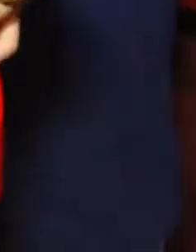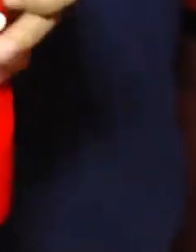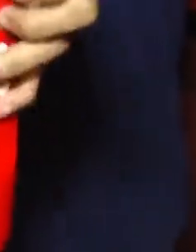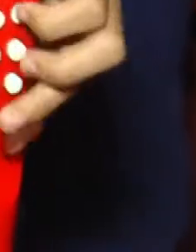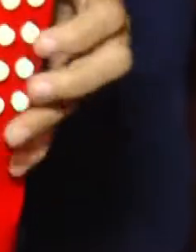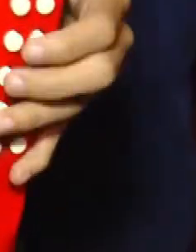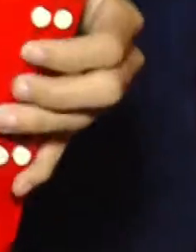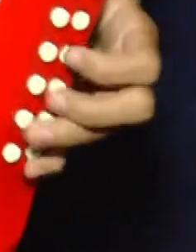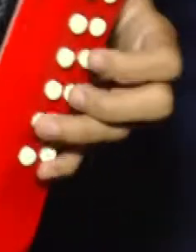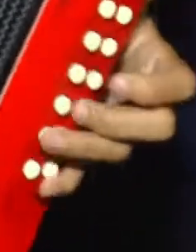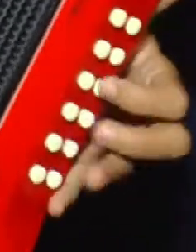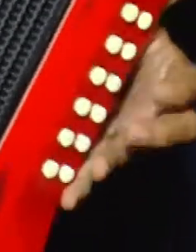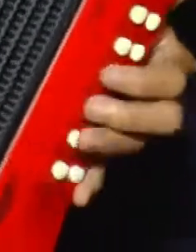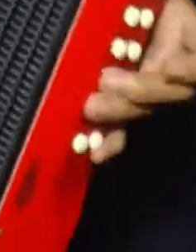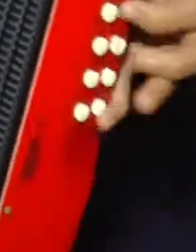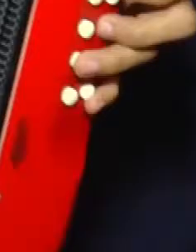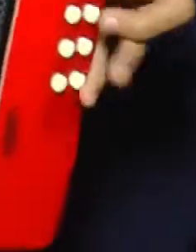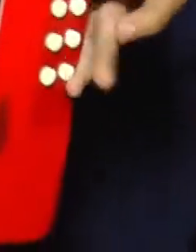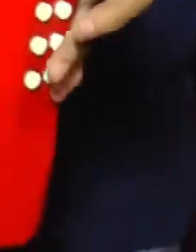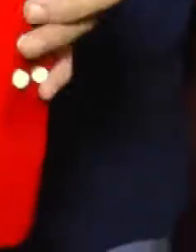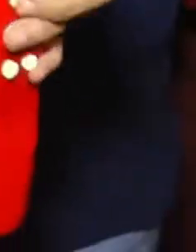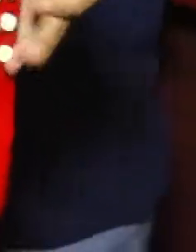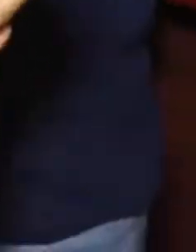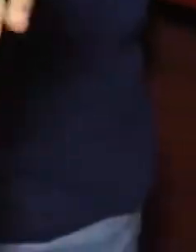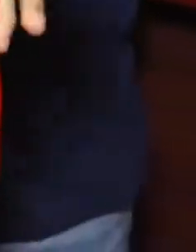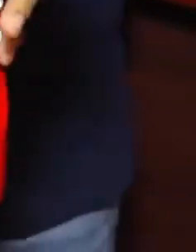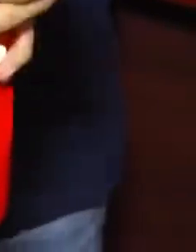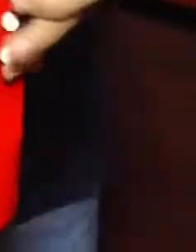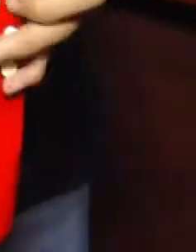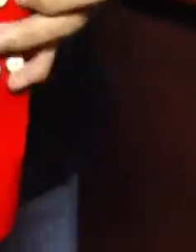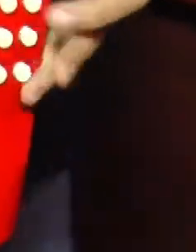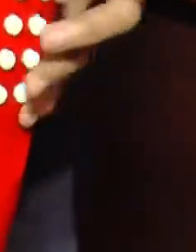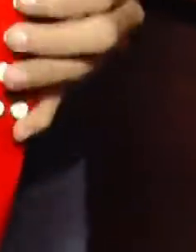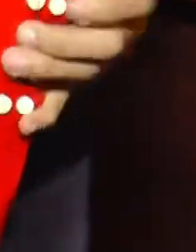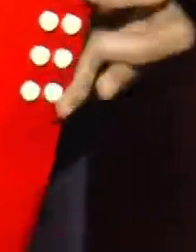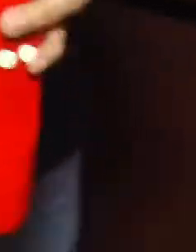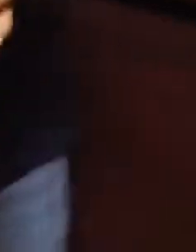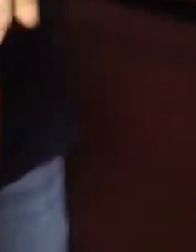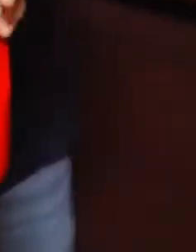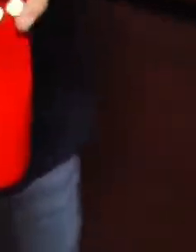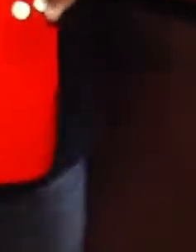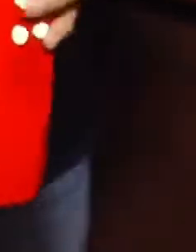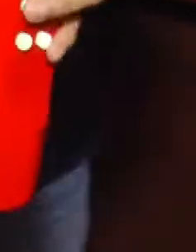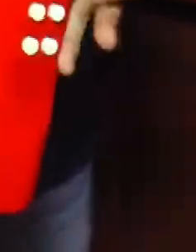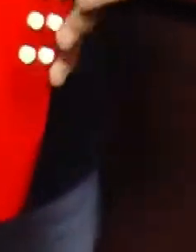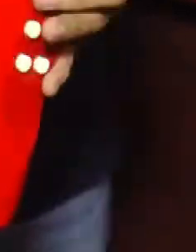Yo no sé dónde se esconde en este mundo historial.